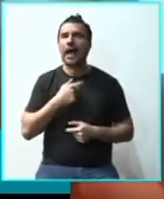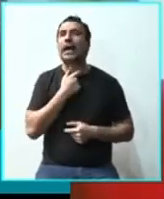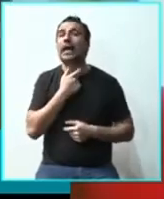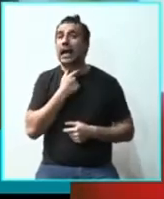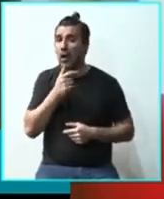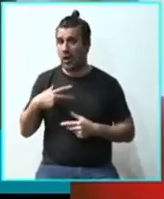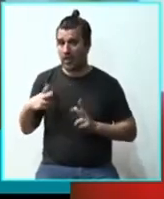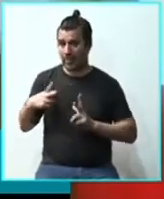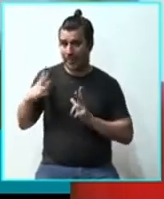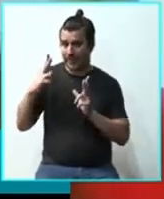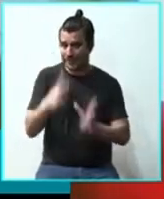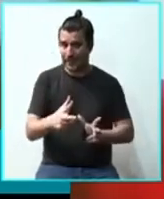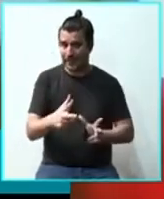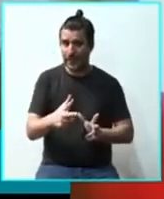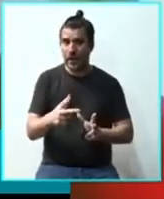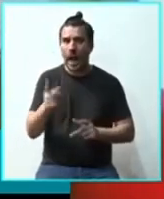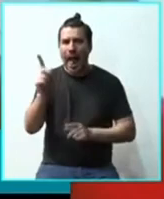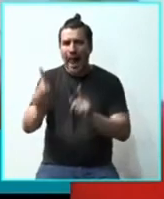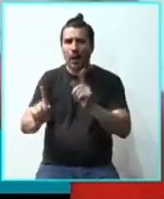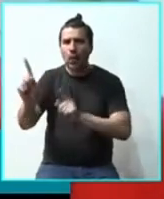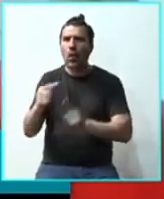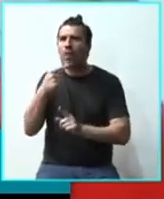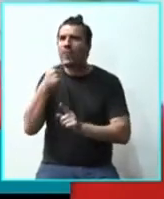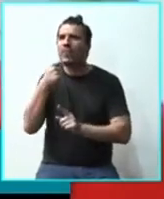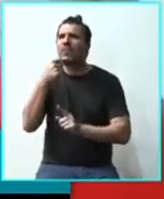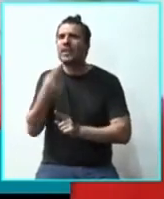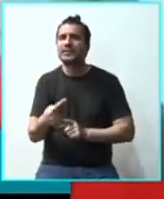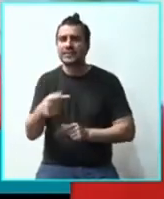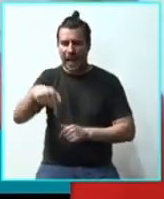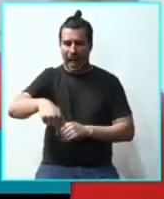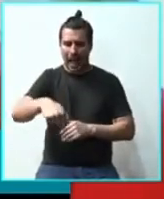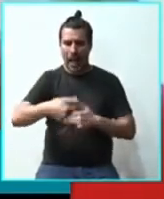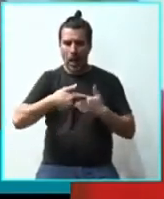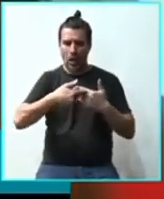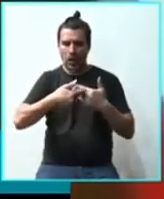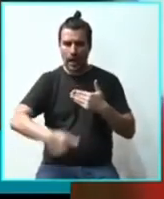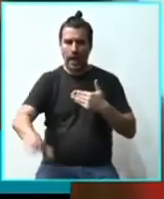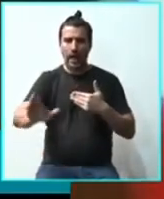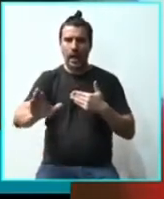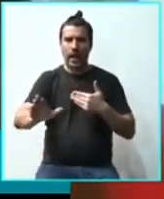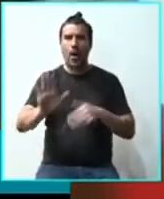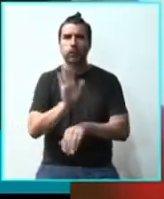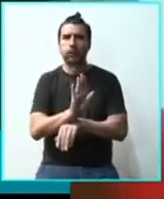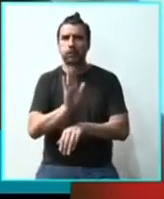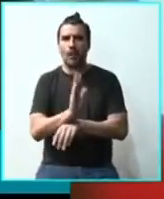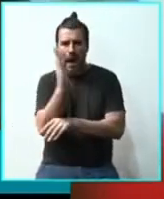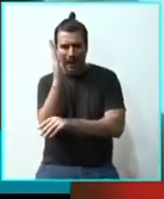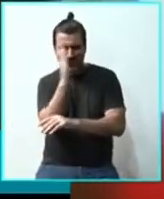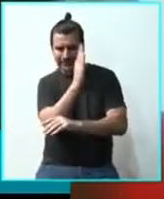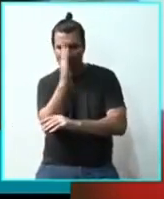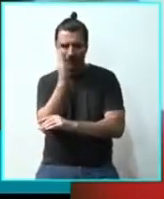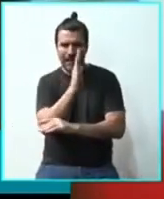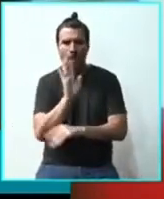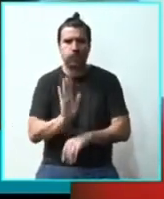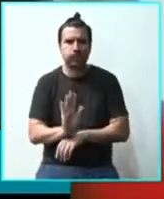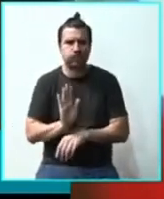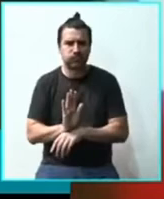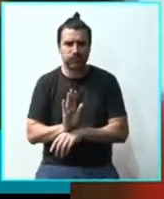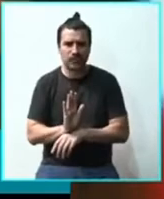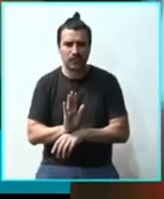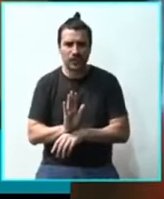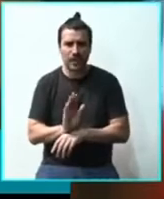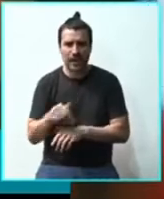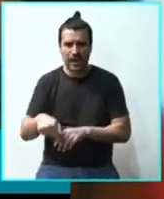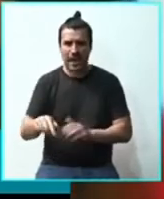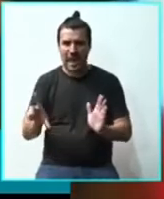que los que dicen que a partir de hoy va a haber esto, no, señores, a partir de hoy no va a haber nada nuevo más que